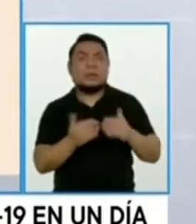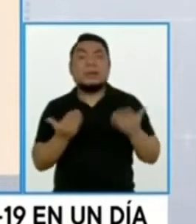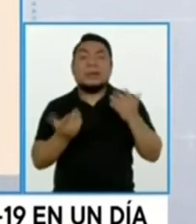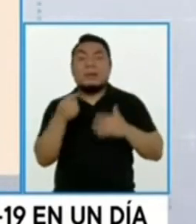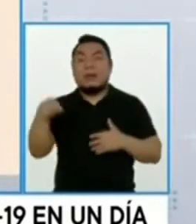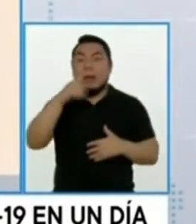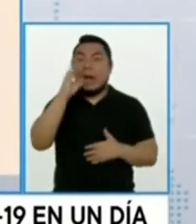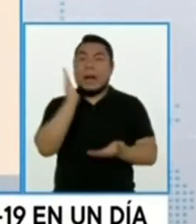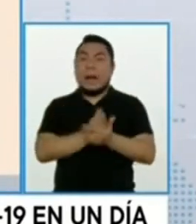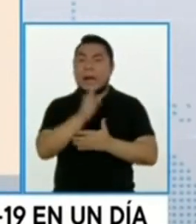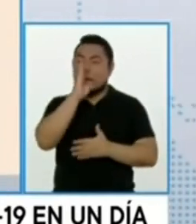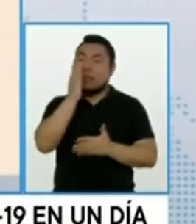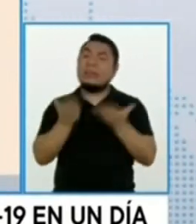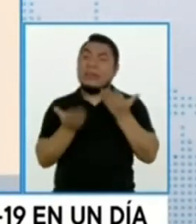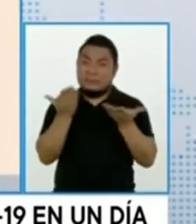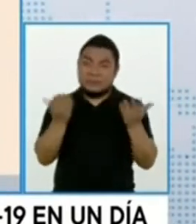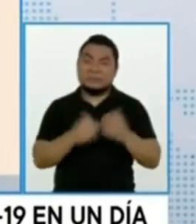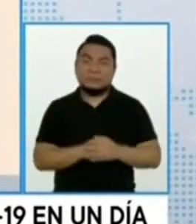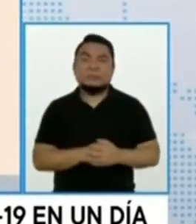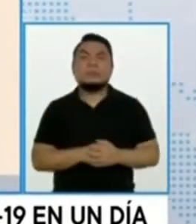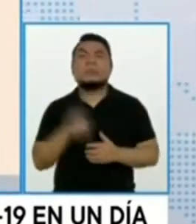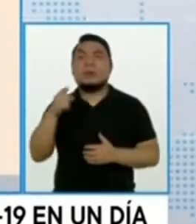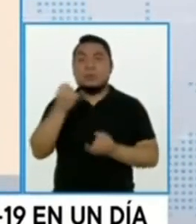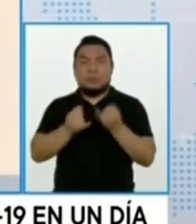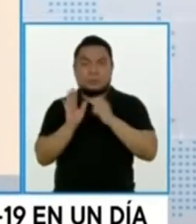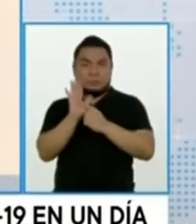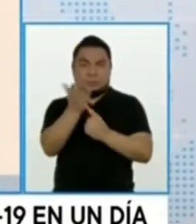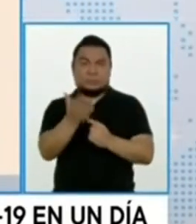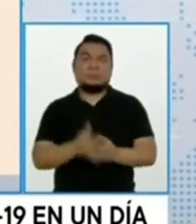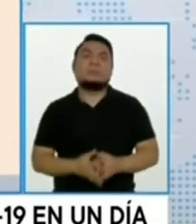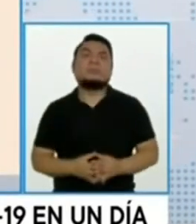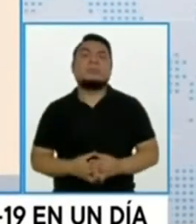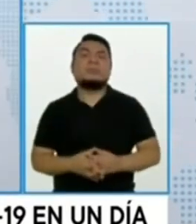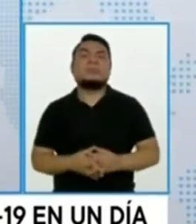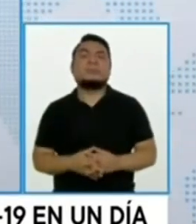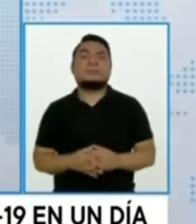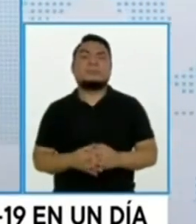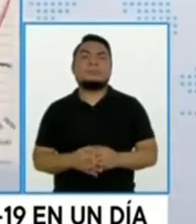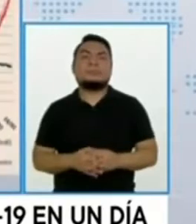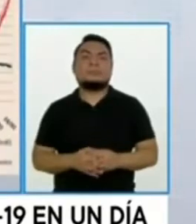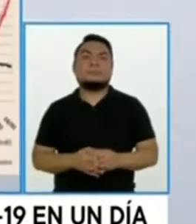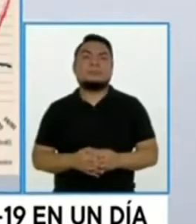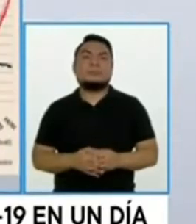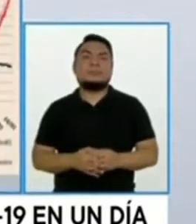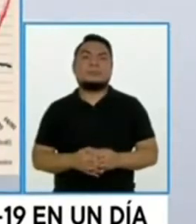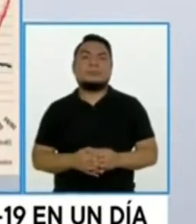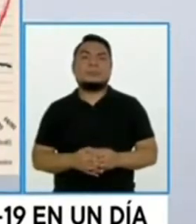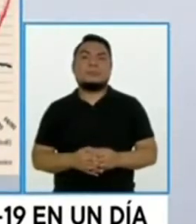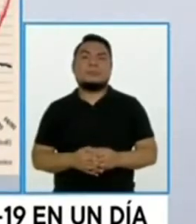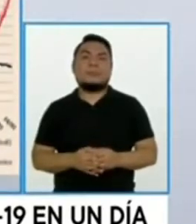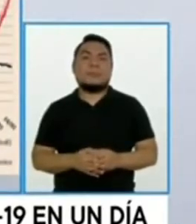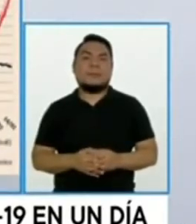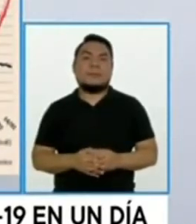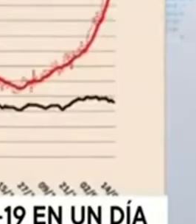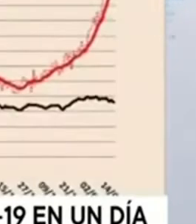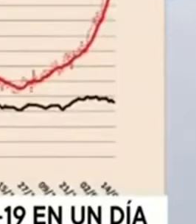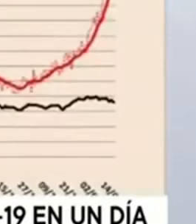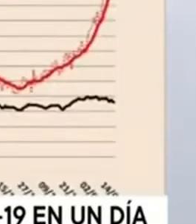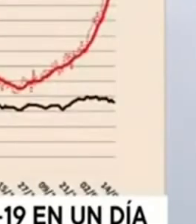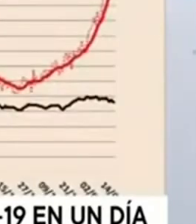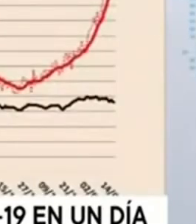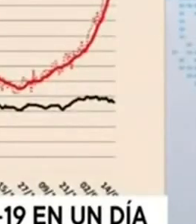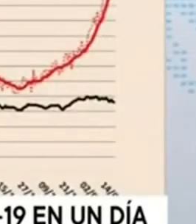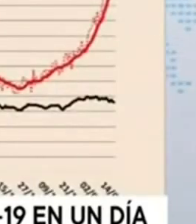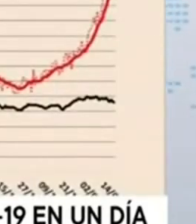drásticas que podrían ser necesarias. Y la última gráfica, ¿te parece? ¿Si la vemos? Sí, ¿Esta? correcto. No, vamos al, seguimos con el sistema de